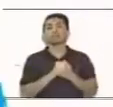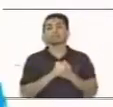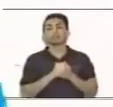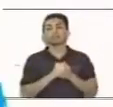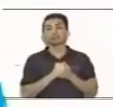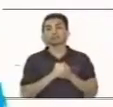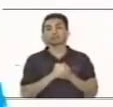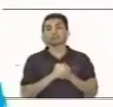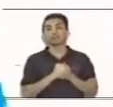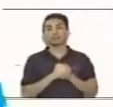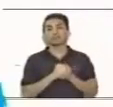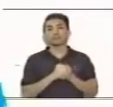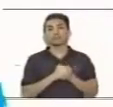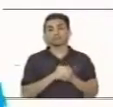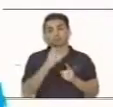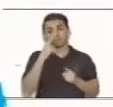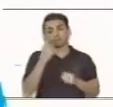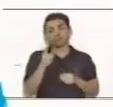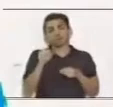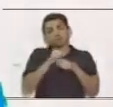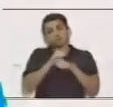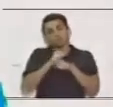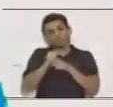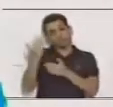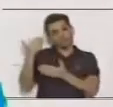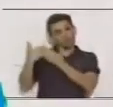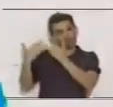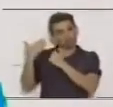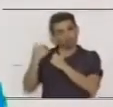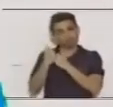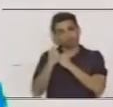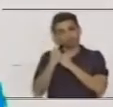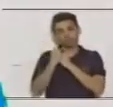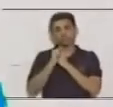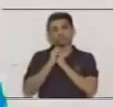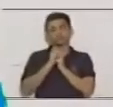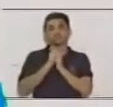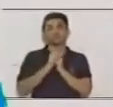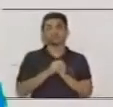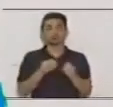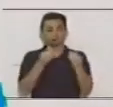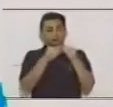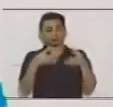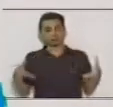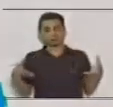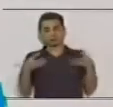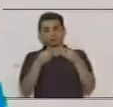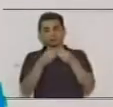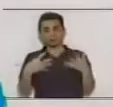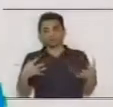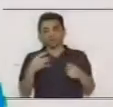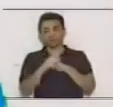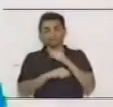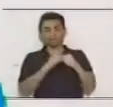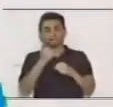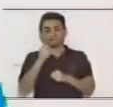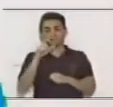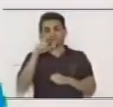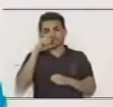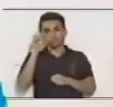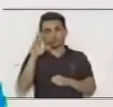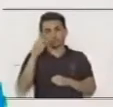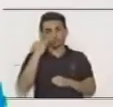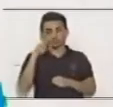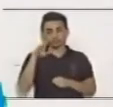del trifoliar de repaso. Siempre del tema de la factorización. Este es en el área de matemática